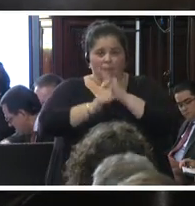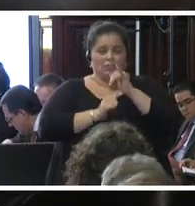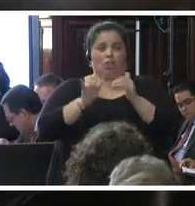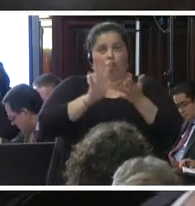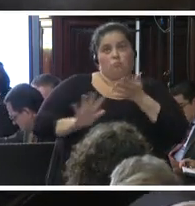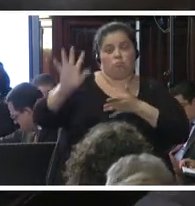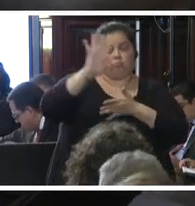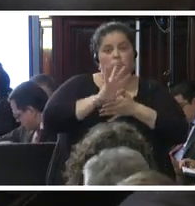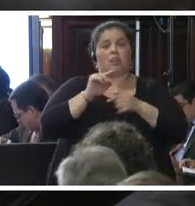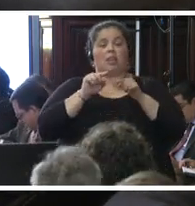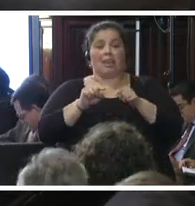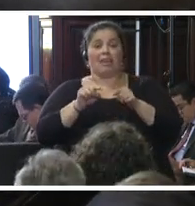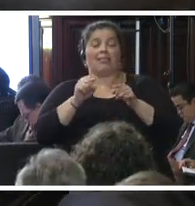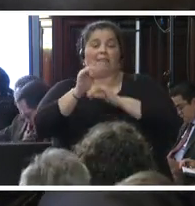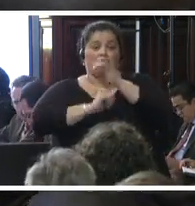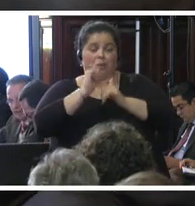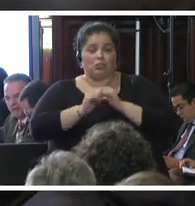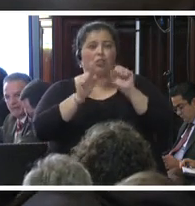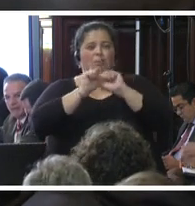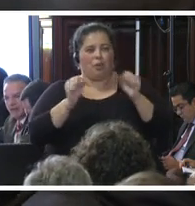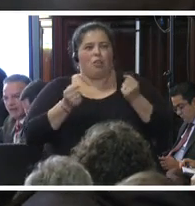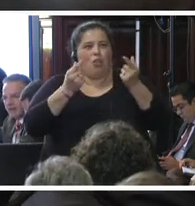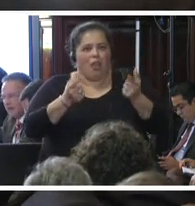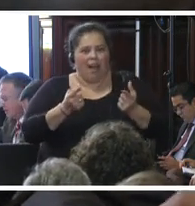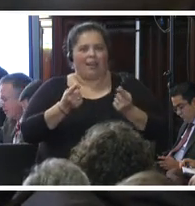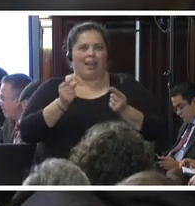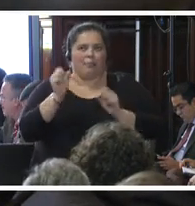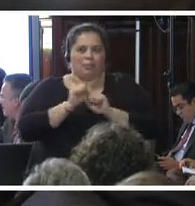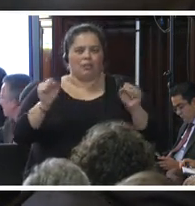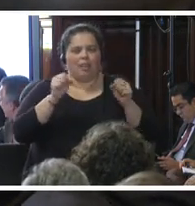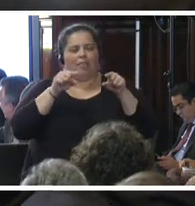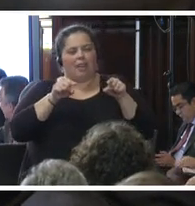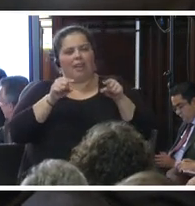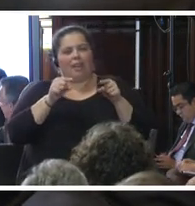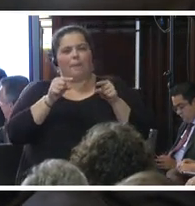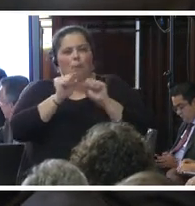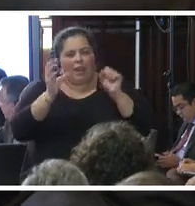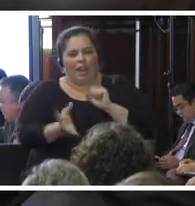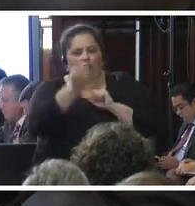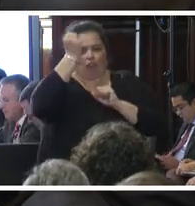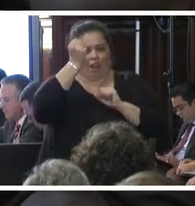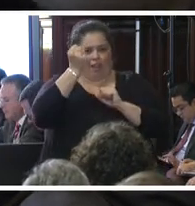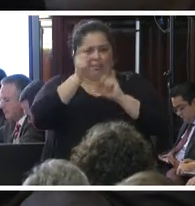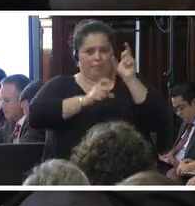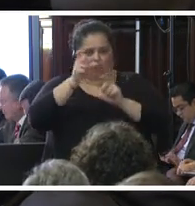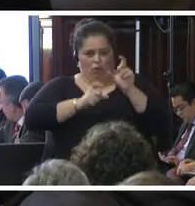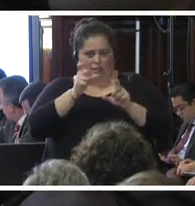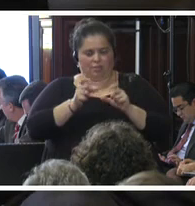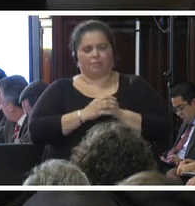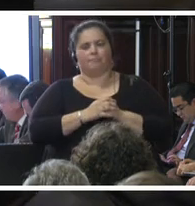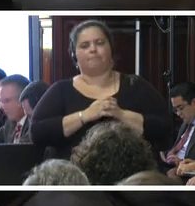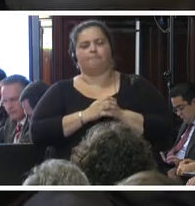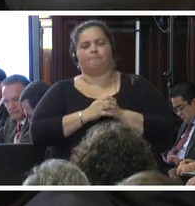nos ha podido dar, ayudar a crear estrategias y poder localizar a personas.